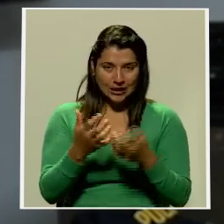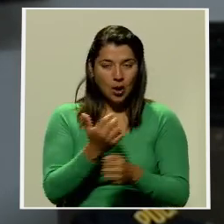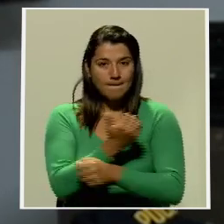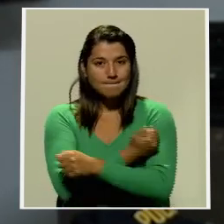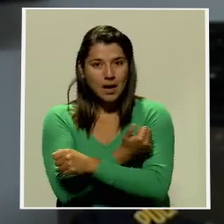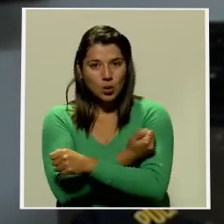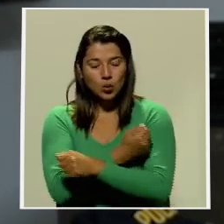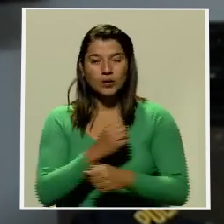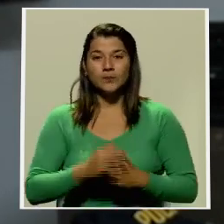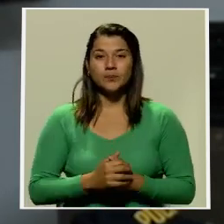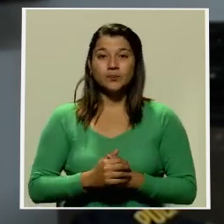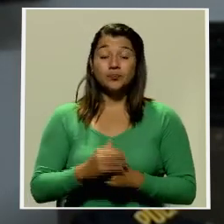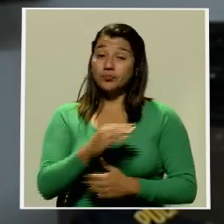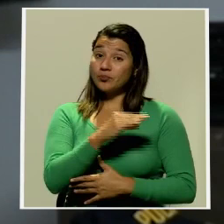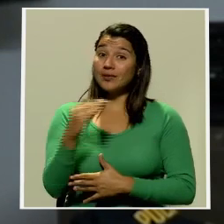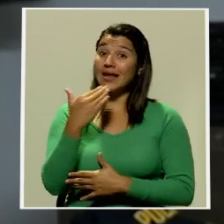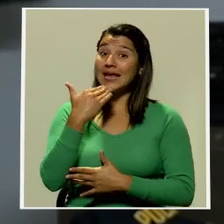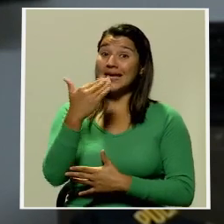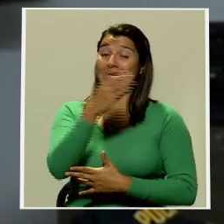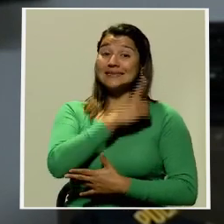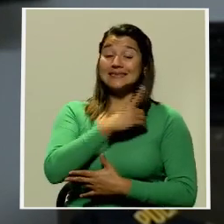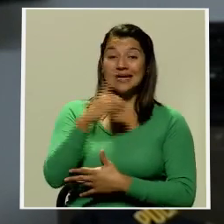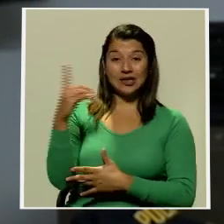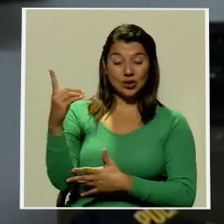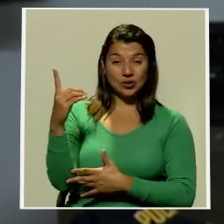en este día y gracias a Dios